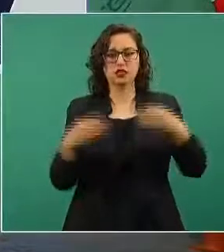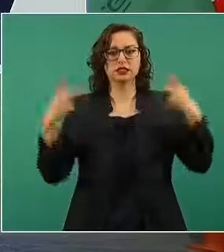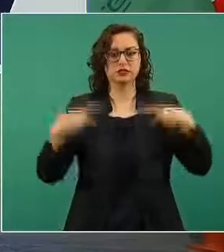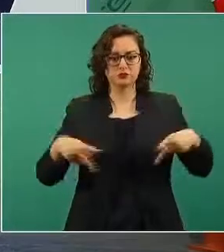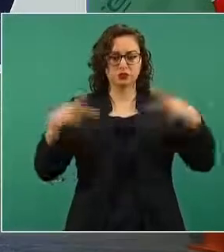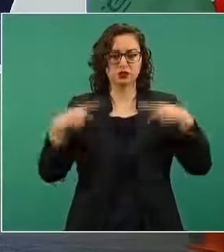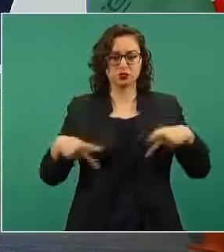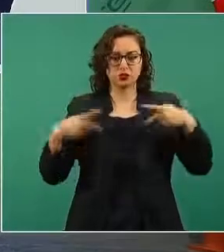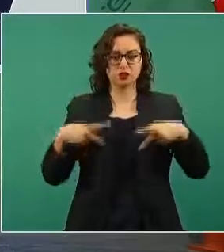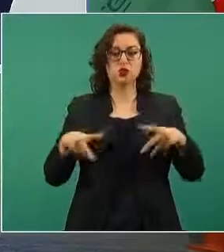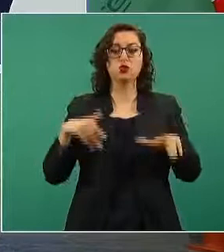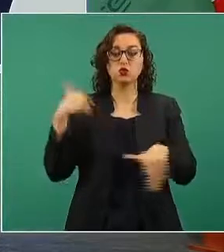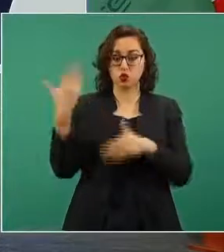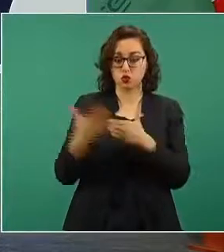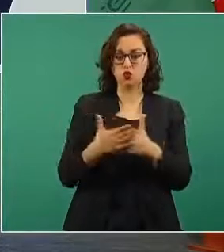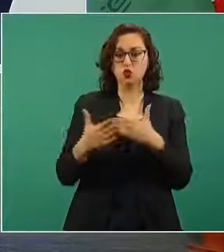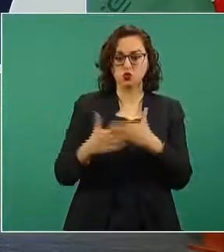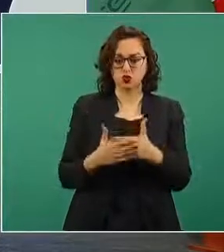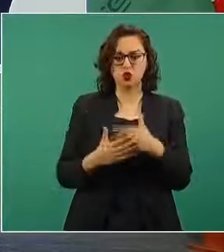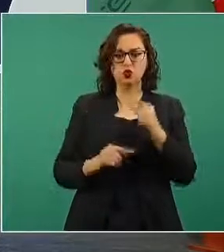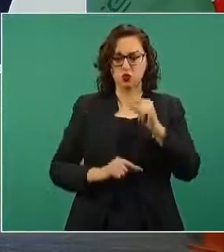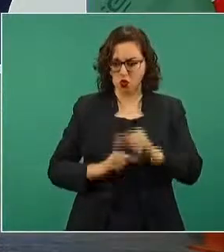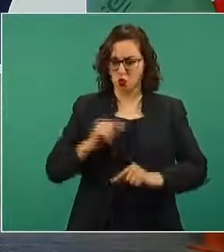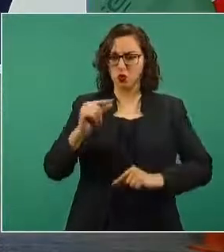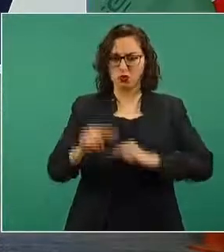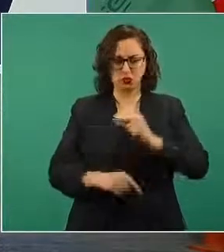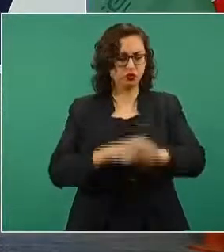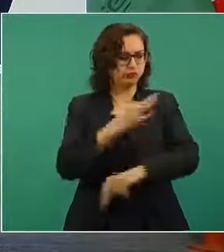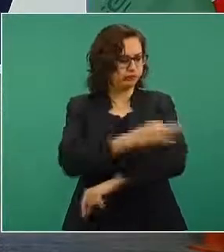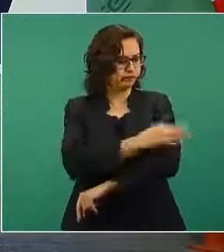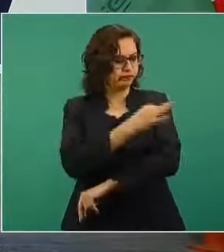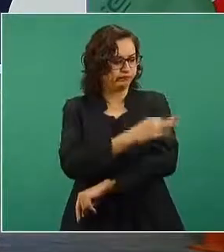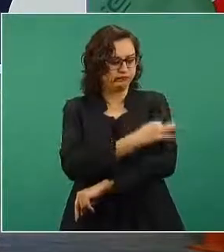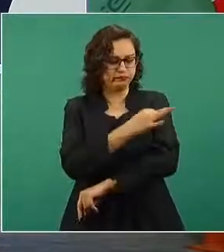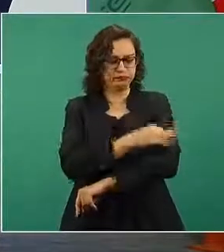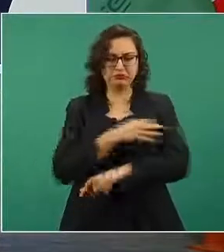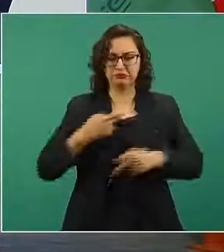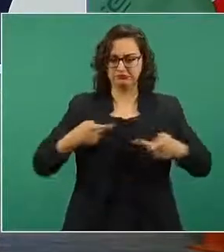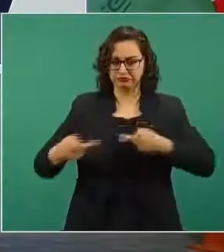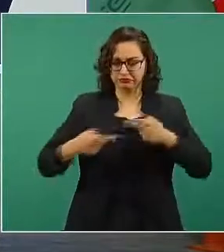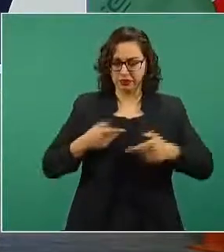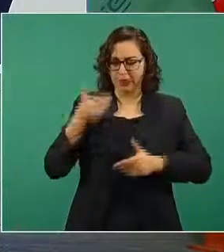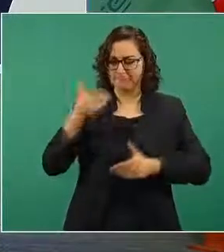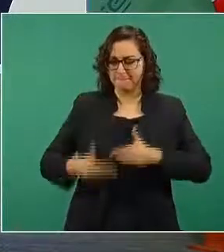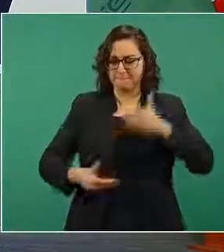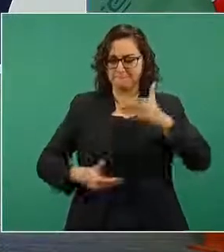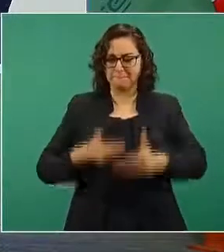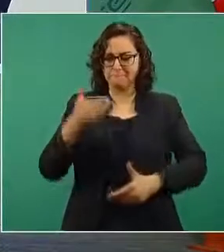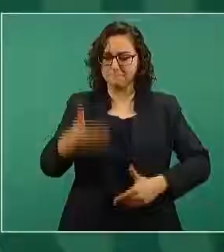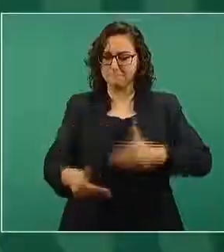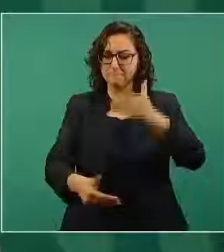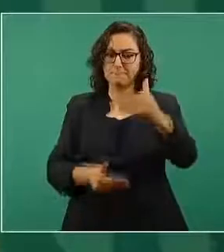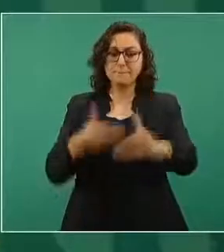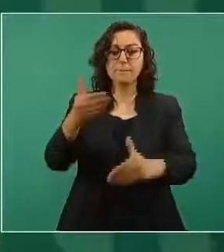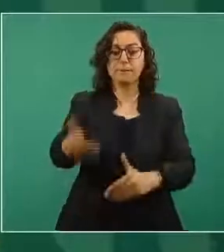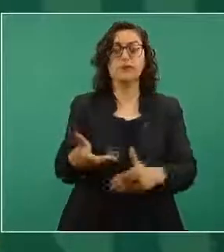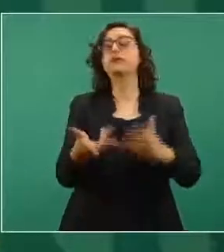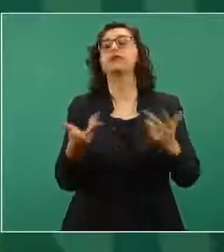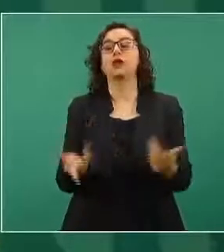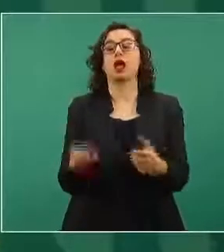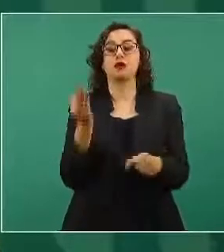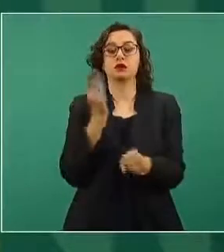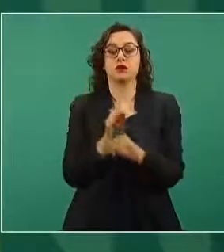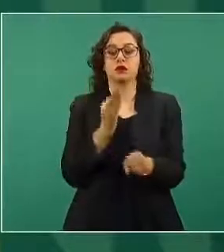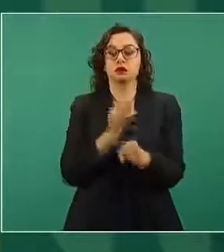y en su momento serán aplicadas de acuerdo a este plan que ha puesto como prioridad, en términos de los objetivos y